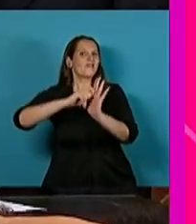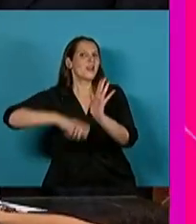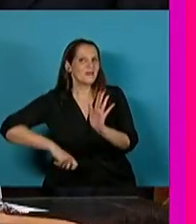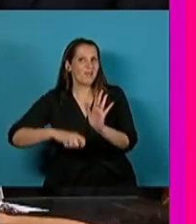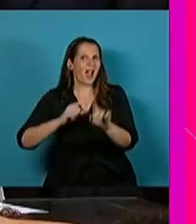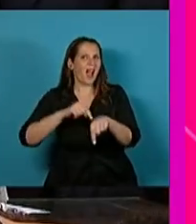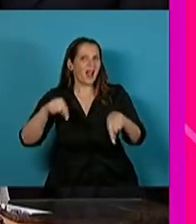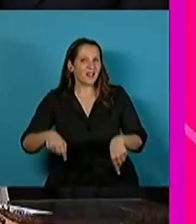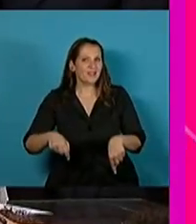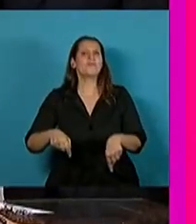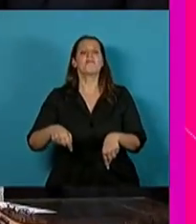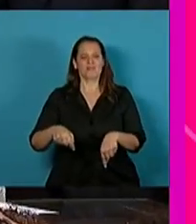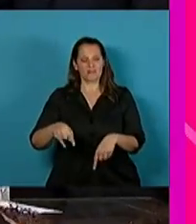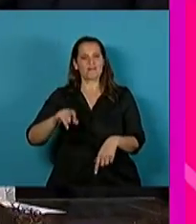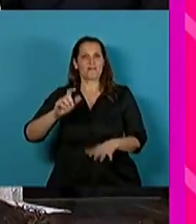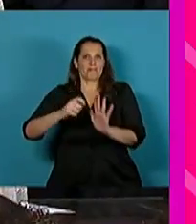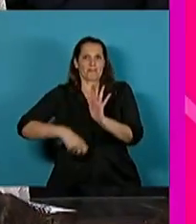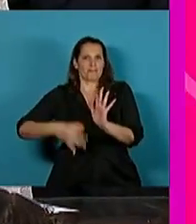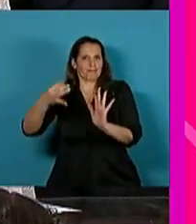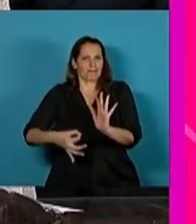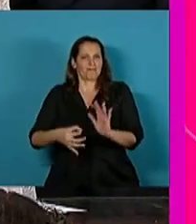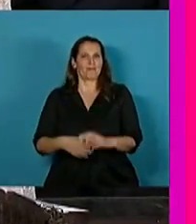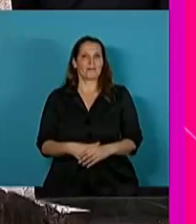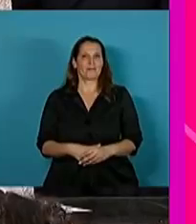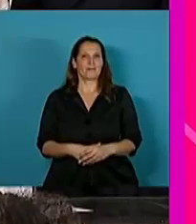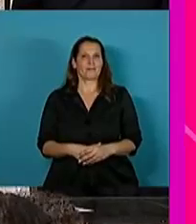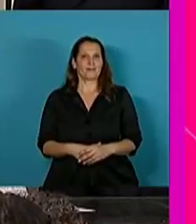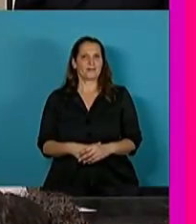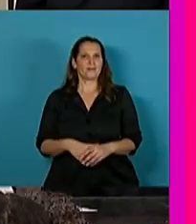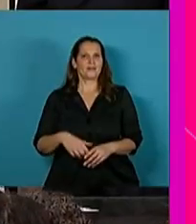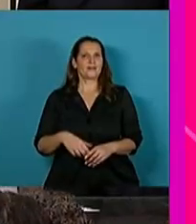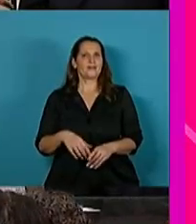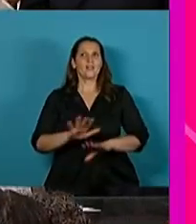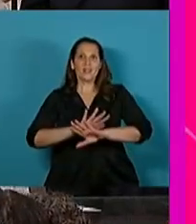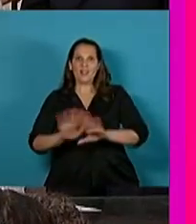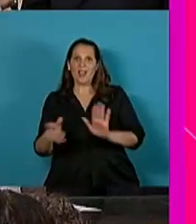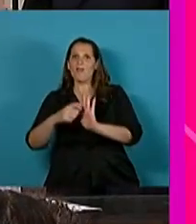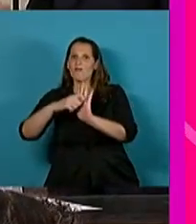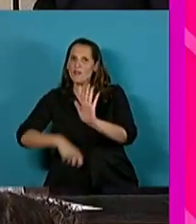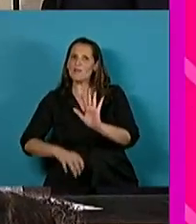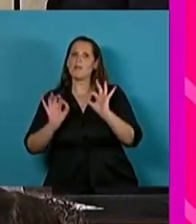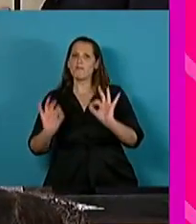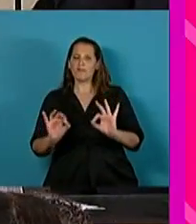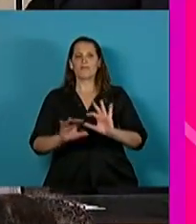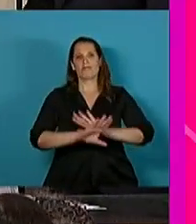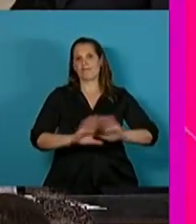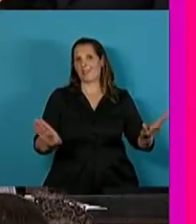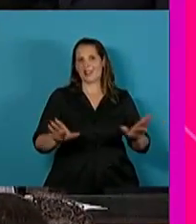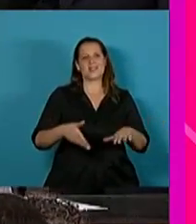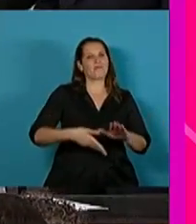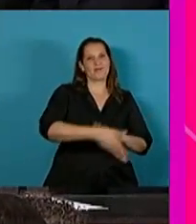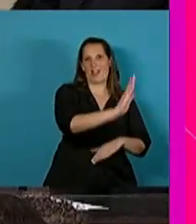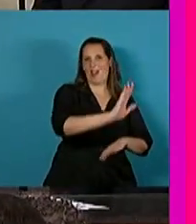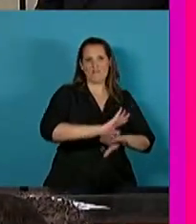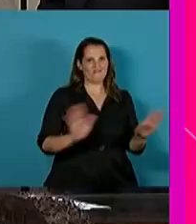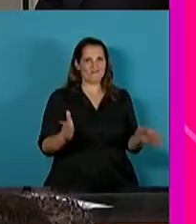la Constitución, si la señora Michetti iba a tomar la jura o no. Se hizo tal cual correspondía. Bien. El tiempo se cumplió, él manejó el